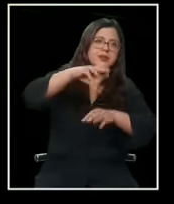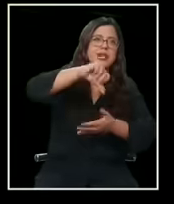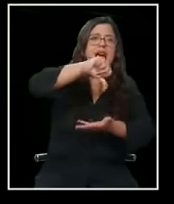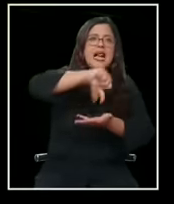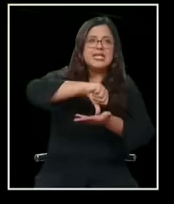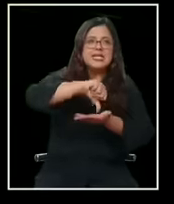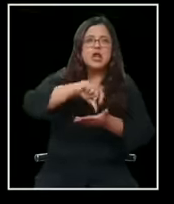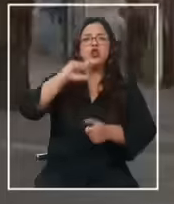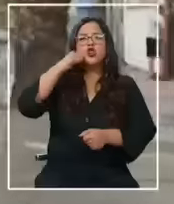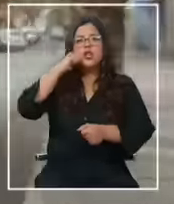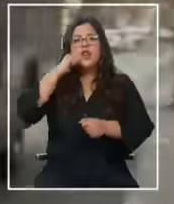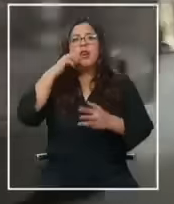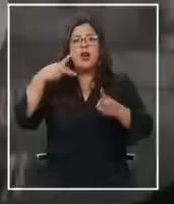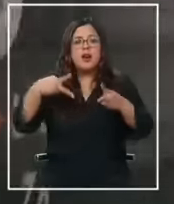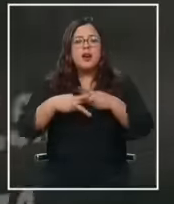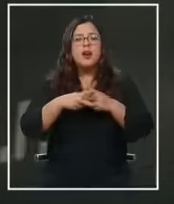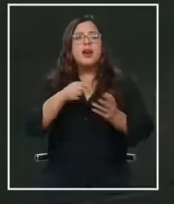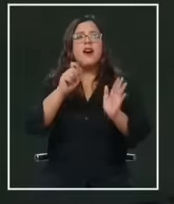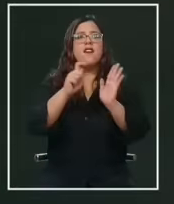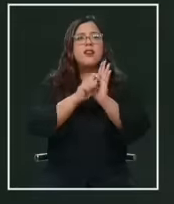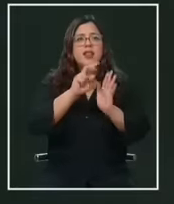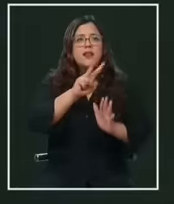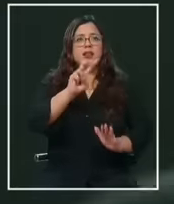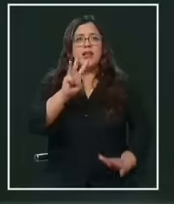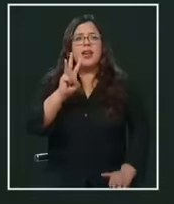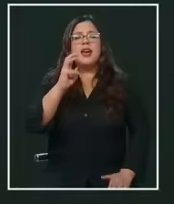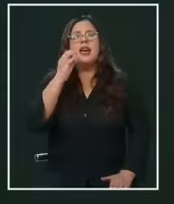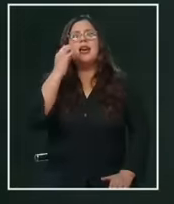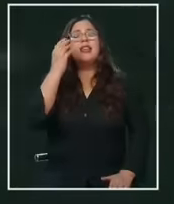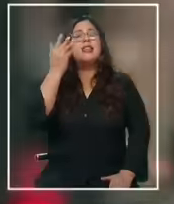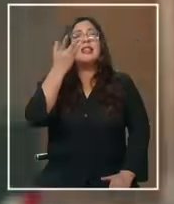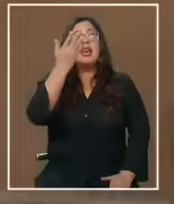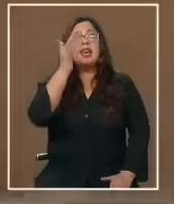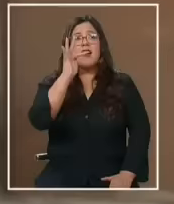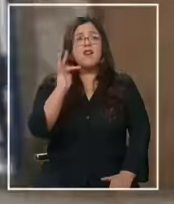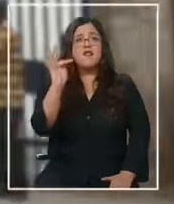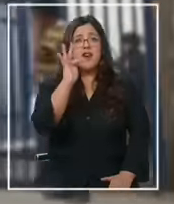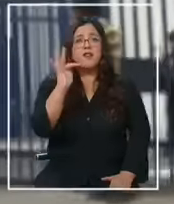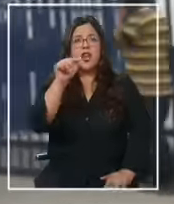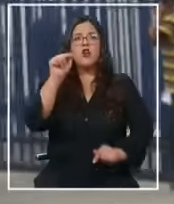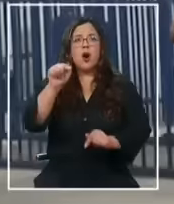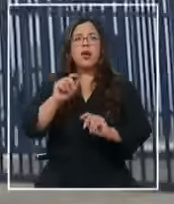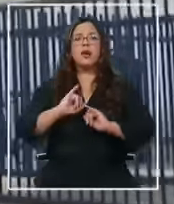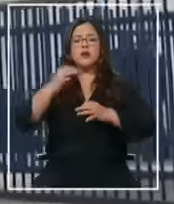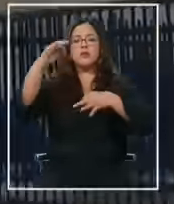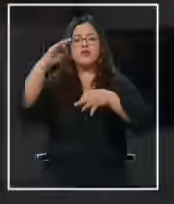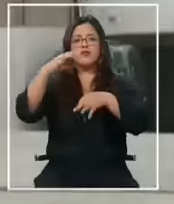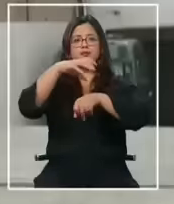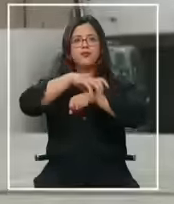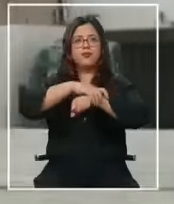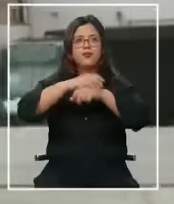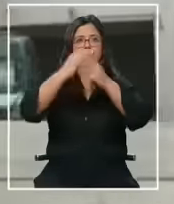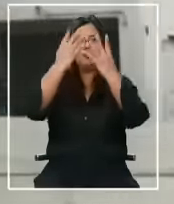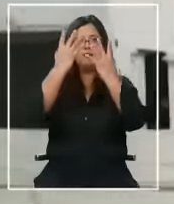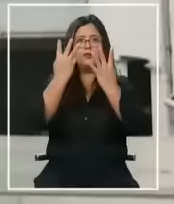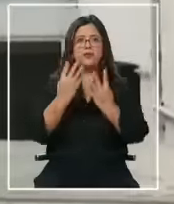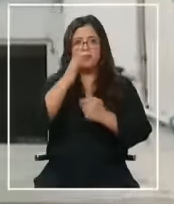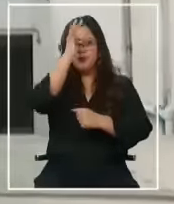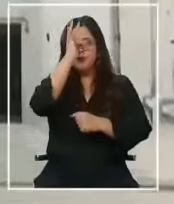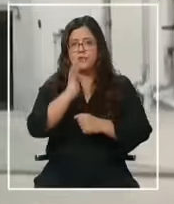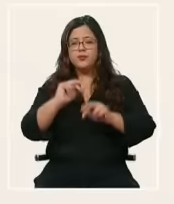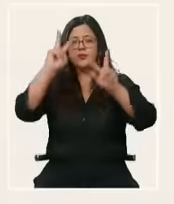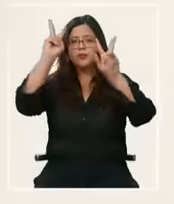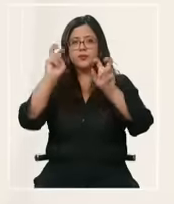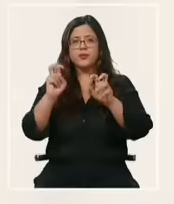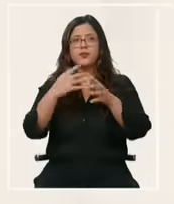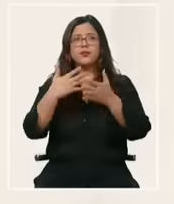impacto vial. Con fecha 23 de febrero, Gendarmería emitió un informe de carácter reservado con respecto a efectuar la audiencia